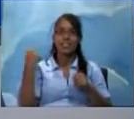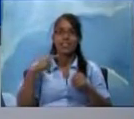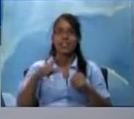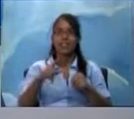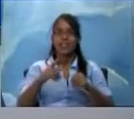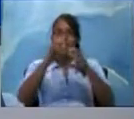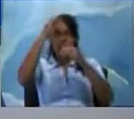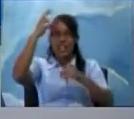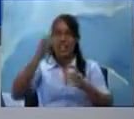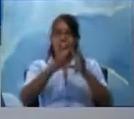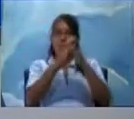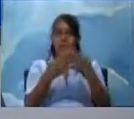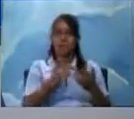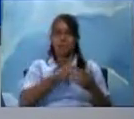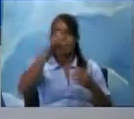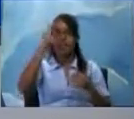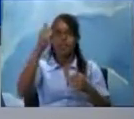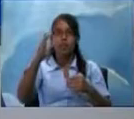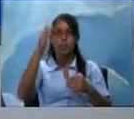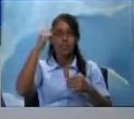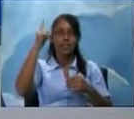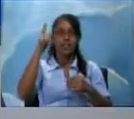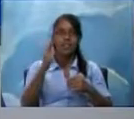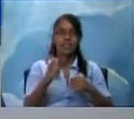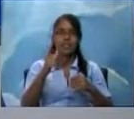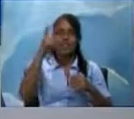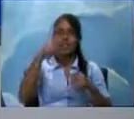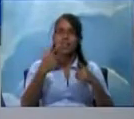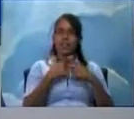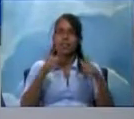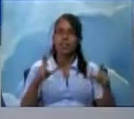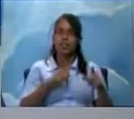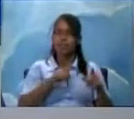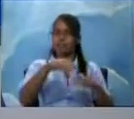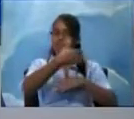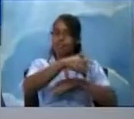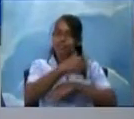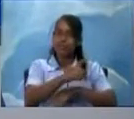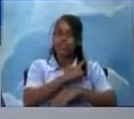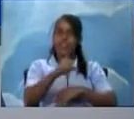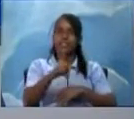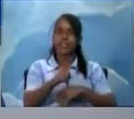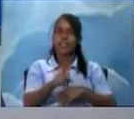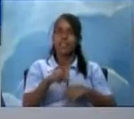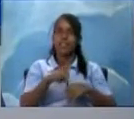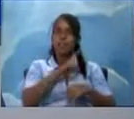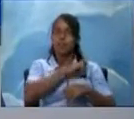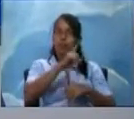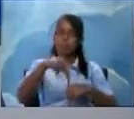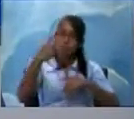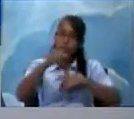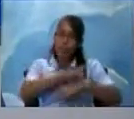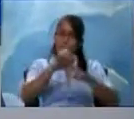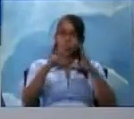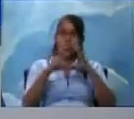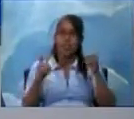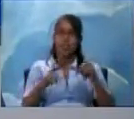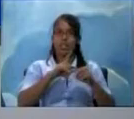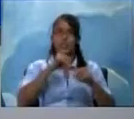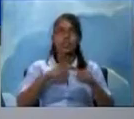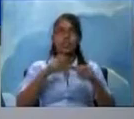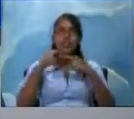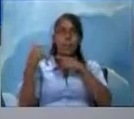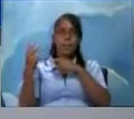la palabra del Señor para que usted sea librado de estar a la izquierda del juez de toda la tierra. Yo les invito